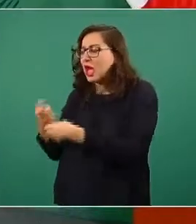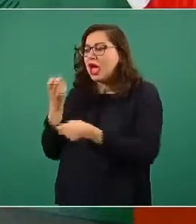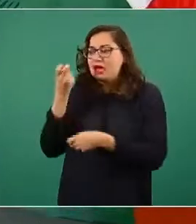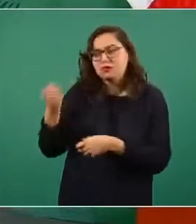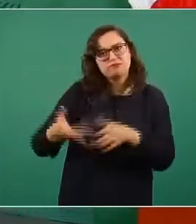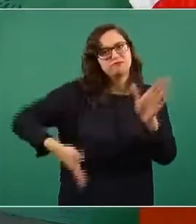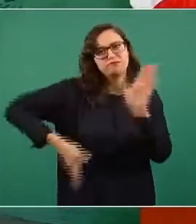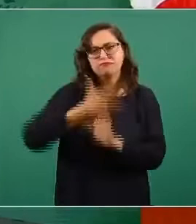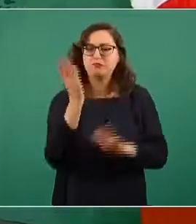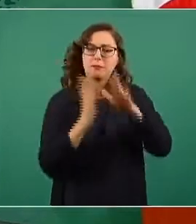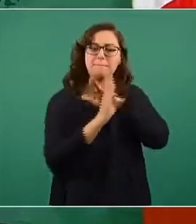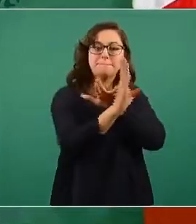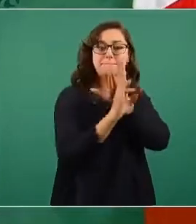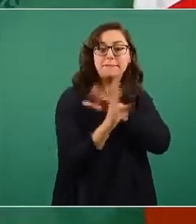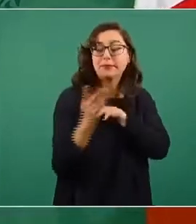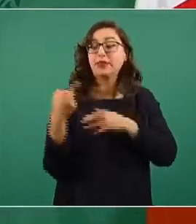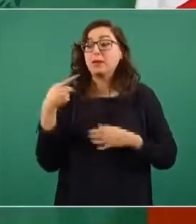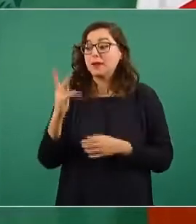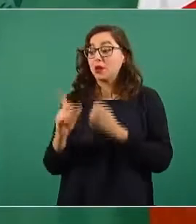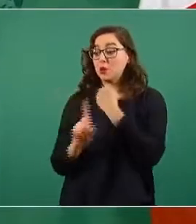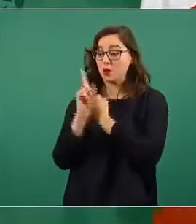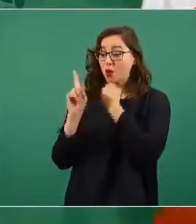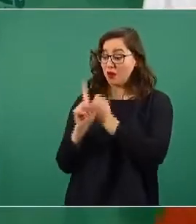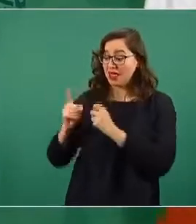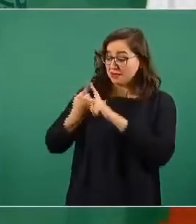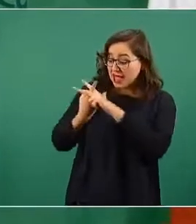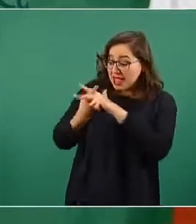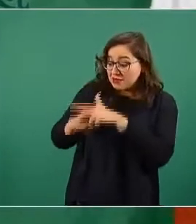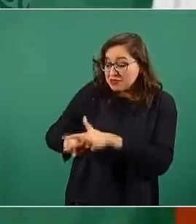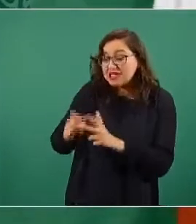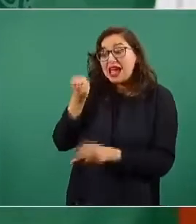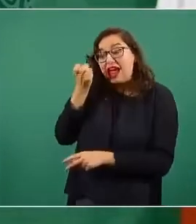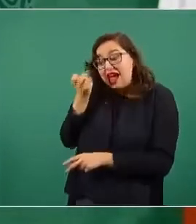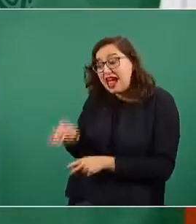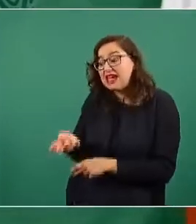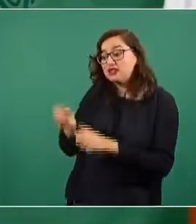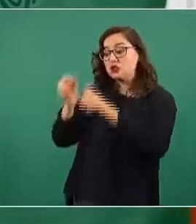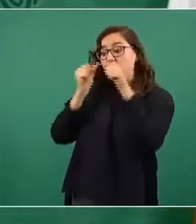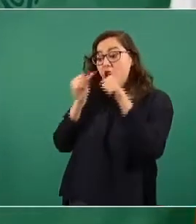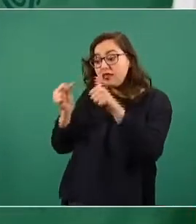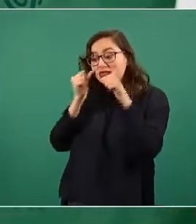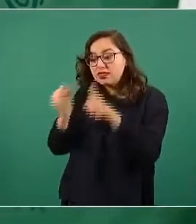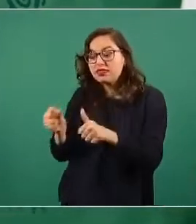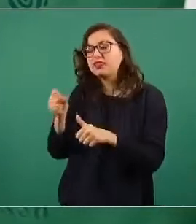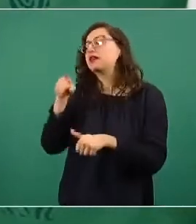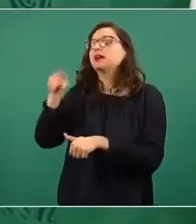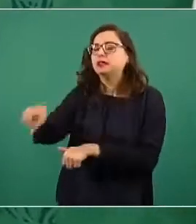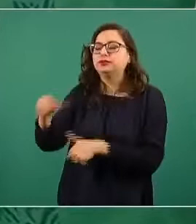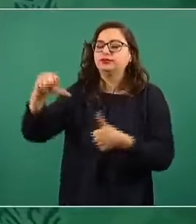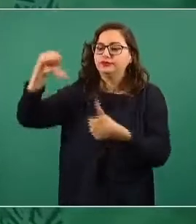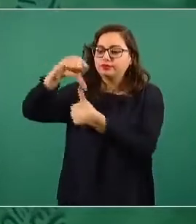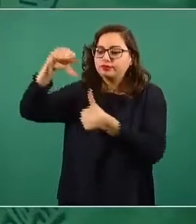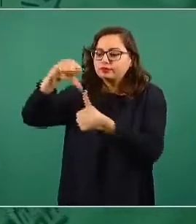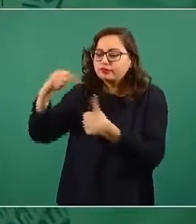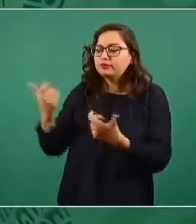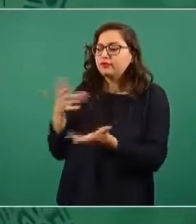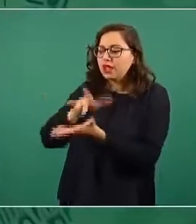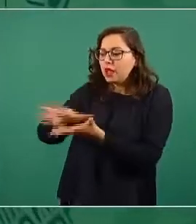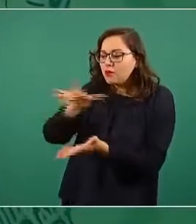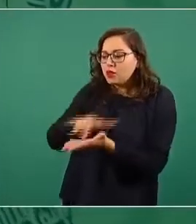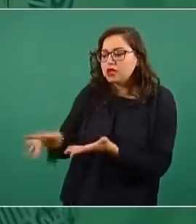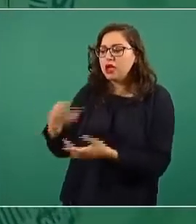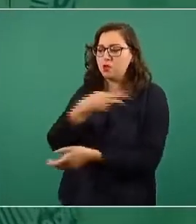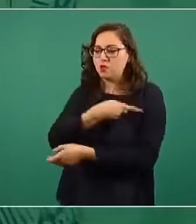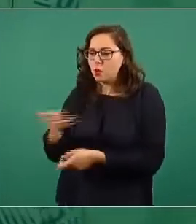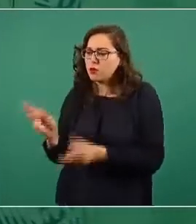todo las oportunidades, atendiendo los temas de pobreza en el Triángulo Norte Centroamericano y yendo